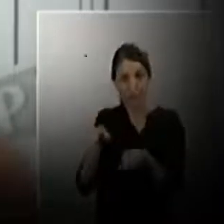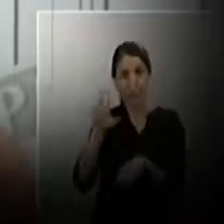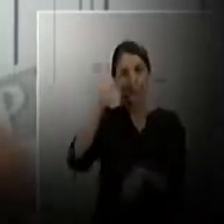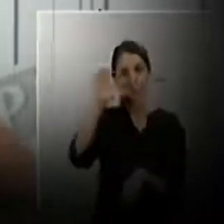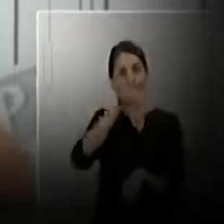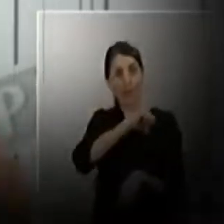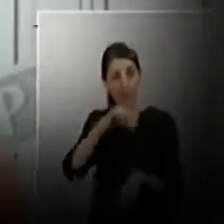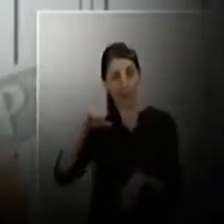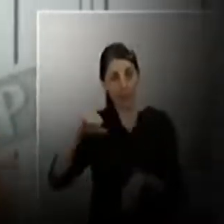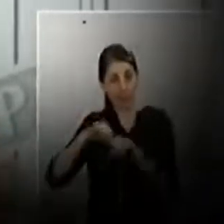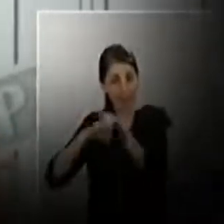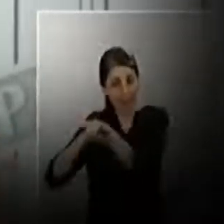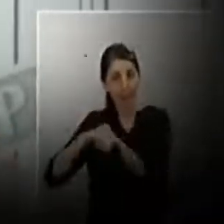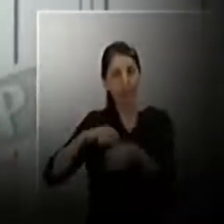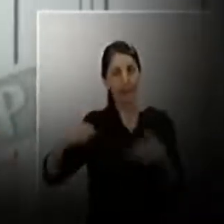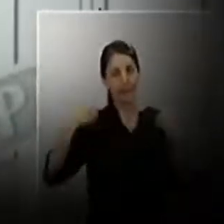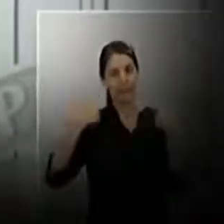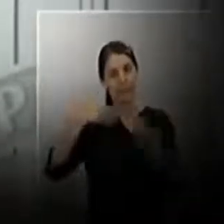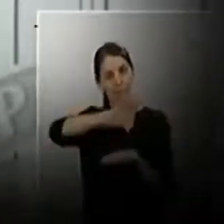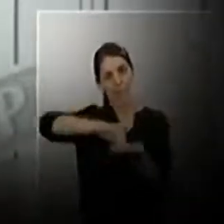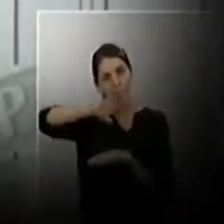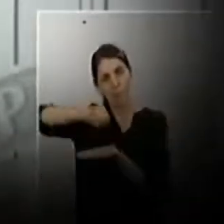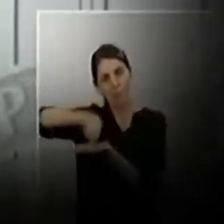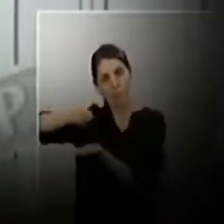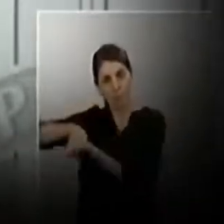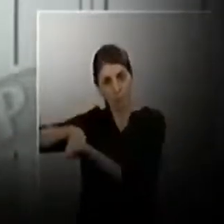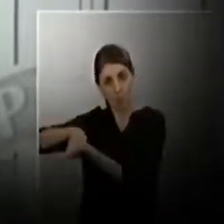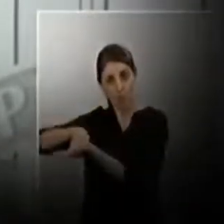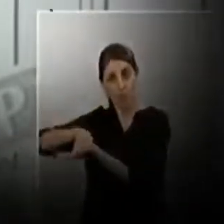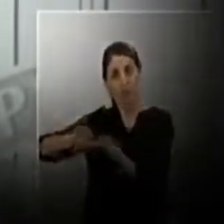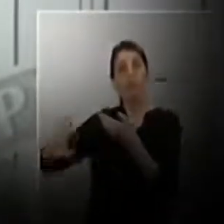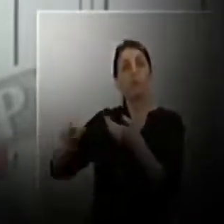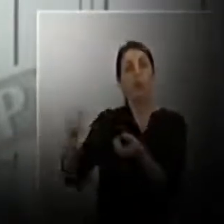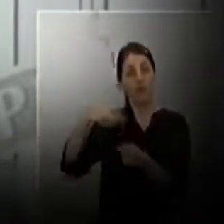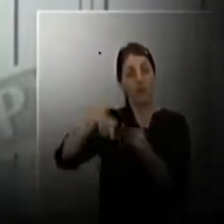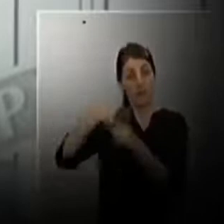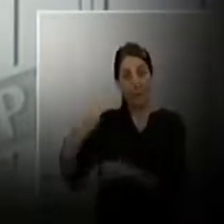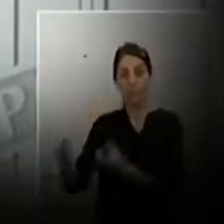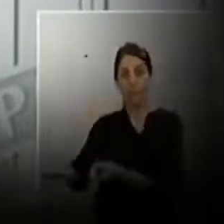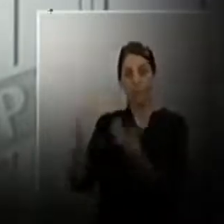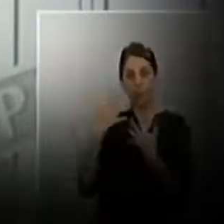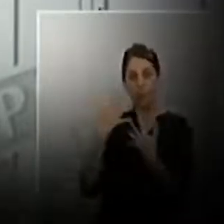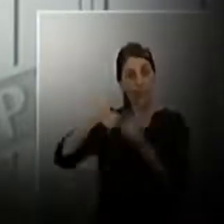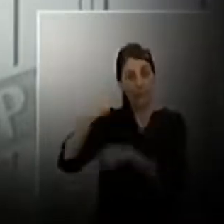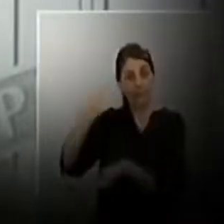datos, que tenemos expedientes de empresas hasta un total de 235.000